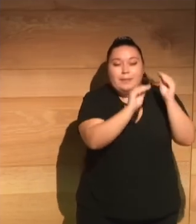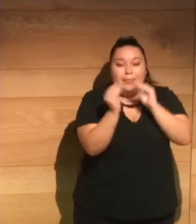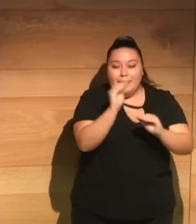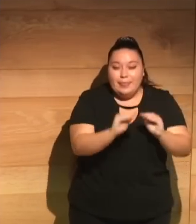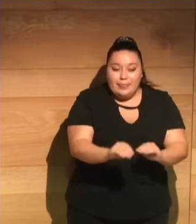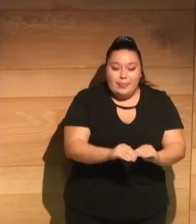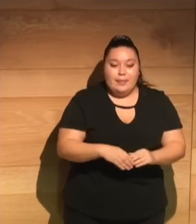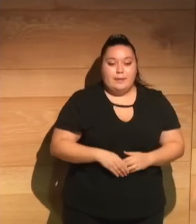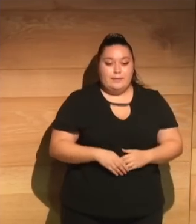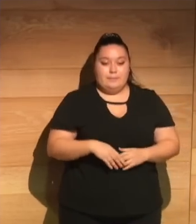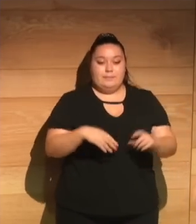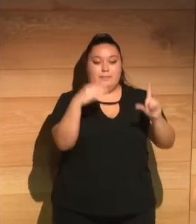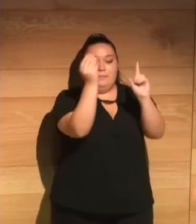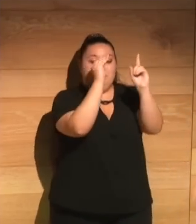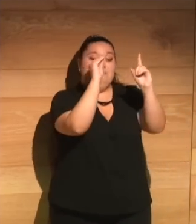silueta